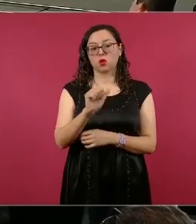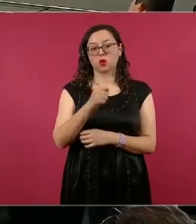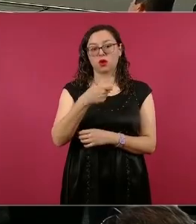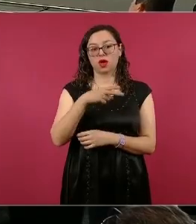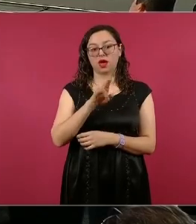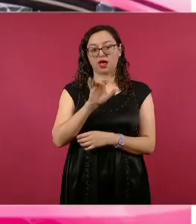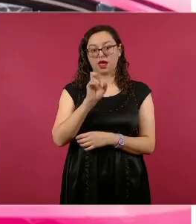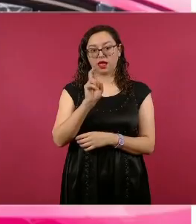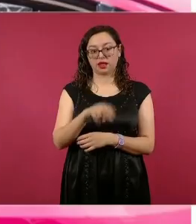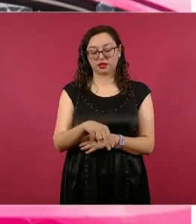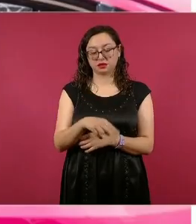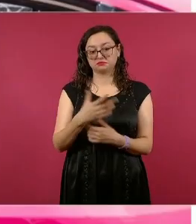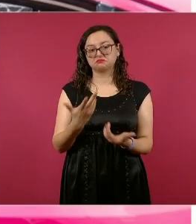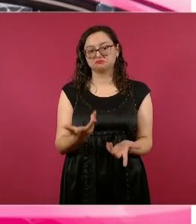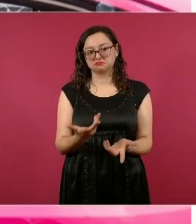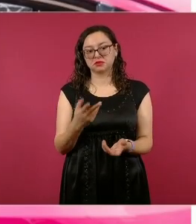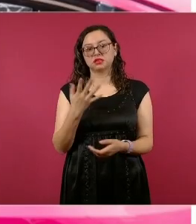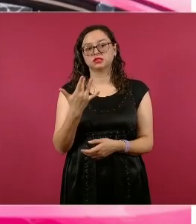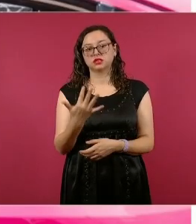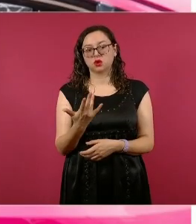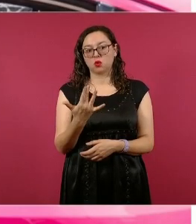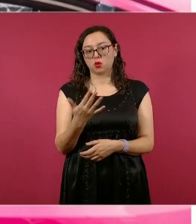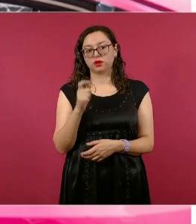Díaz, el Guacho, con